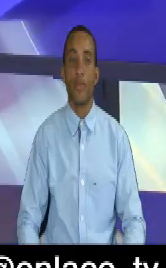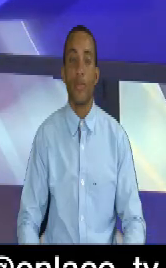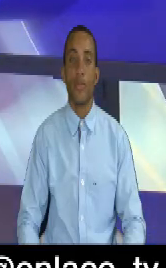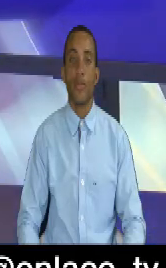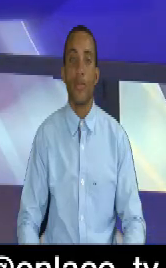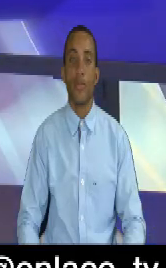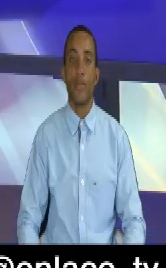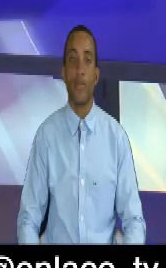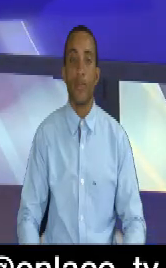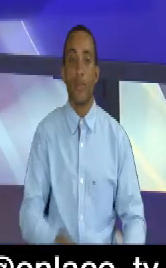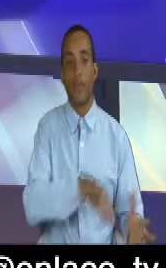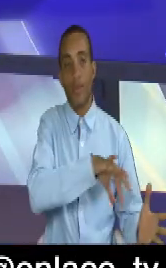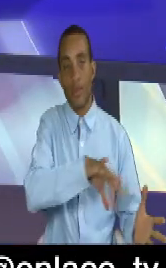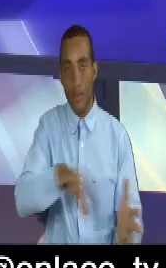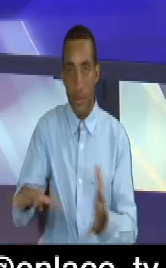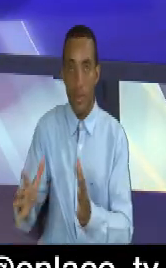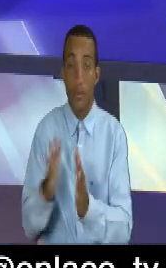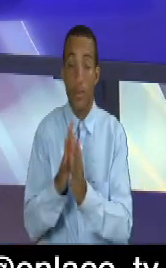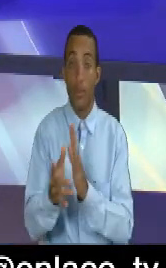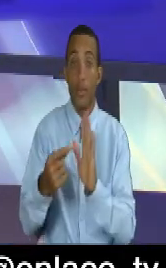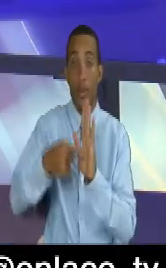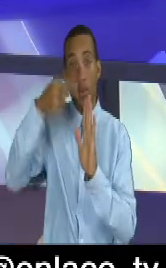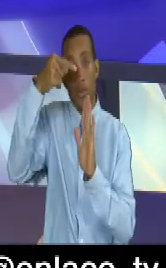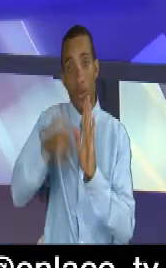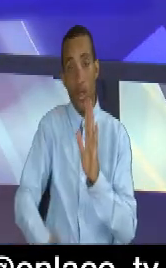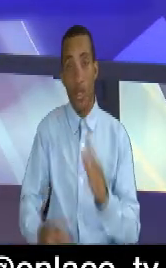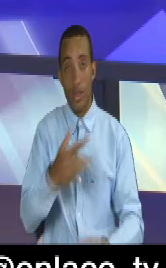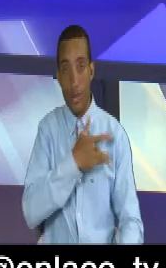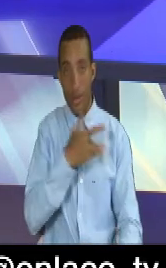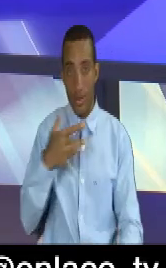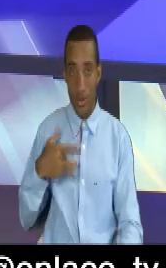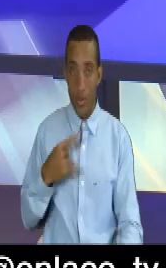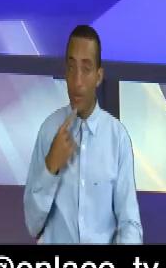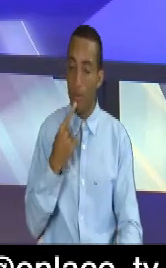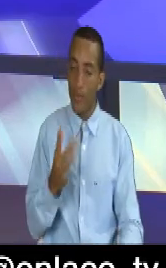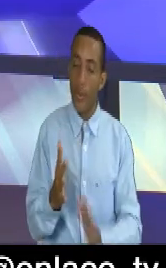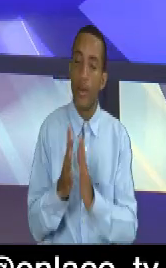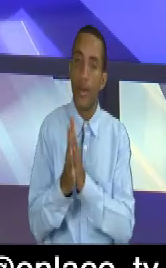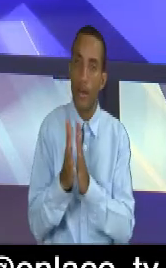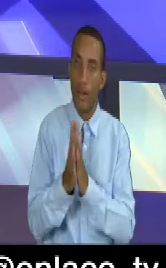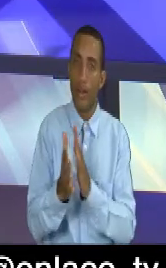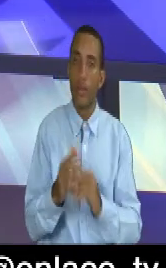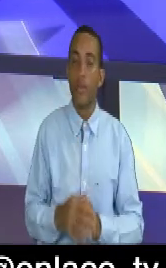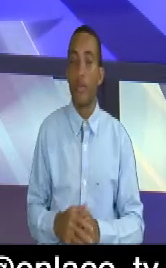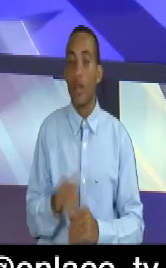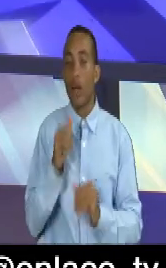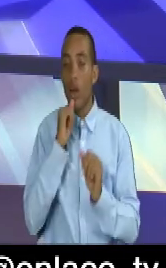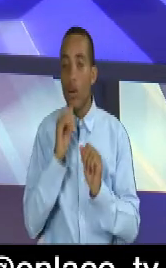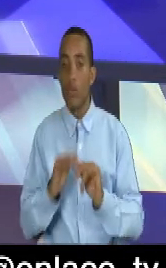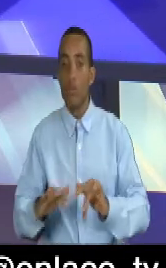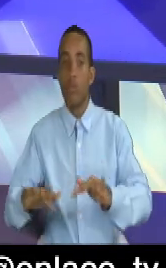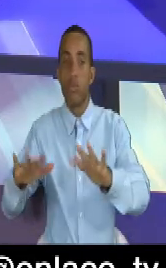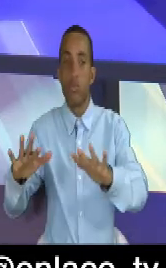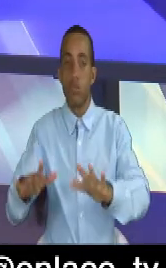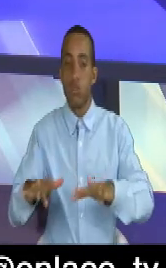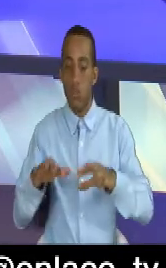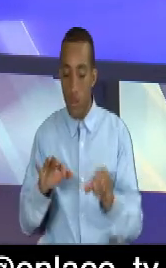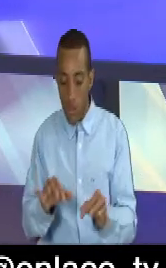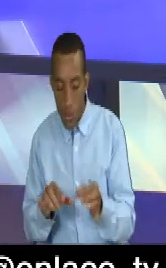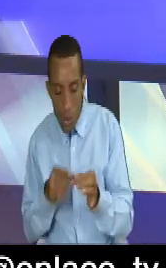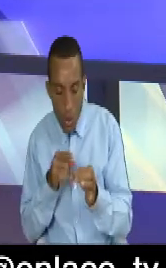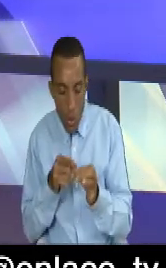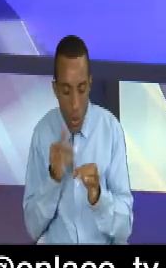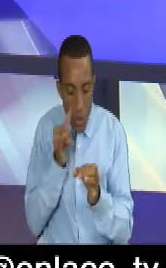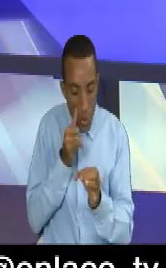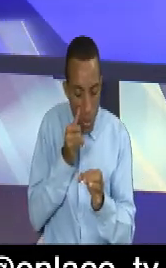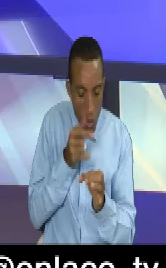En otras noticias, autoridades de salud entregan a esta hora informes sobre los últimos monitoreos del agua en la Ciénaga San Silvestre. Nuestra periodista Neila Cosio